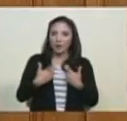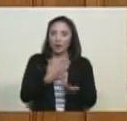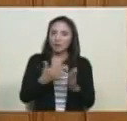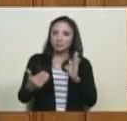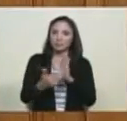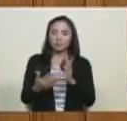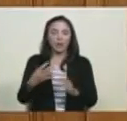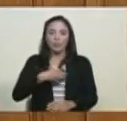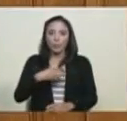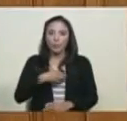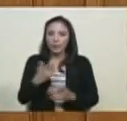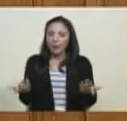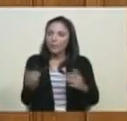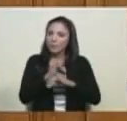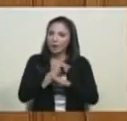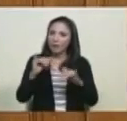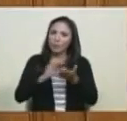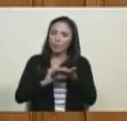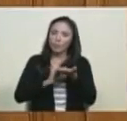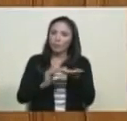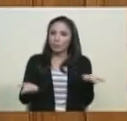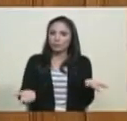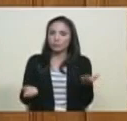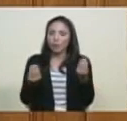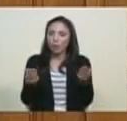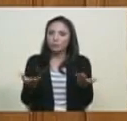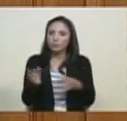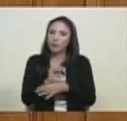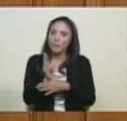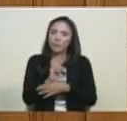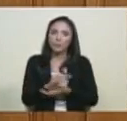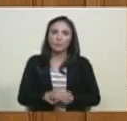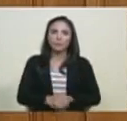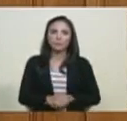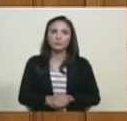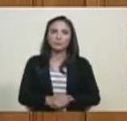Venezuela. No podemos, señores oficiales,